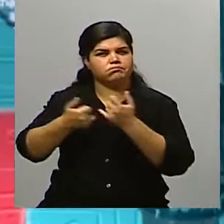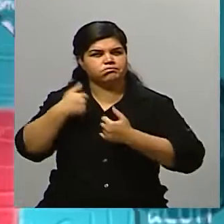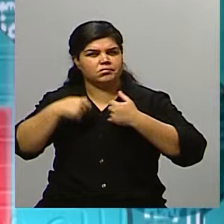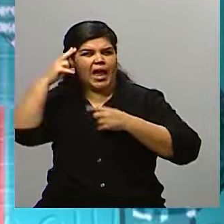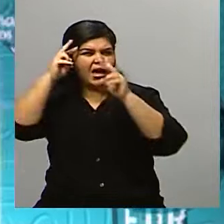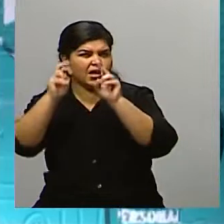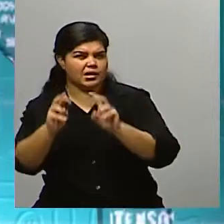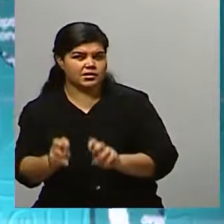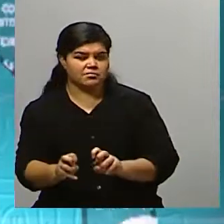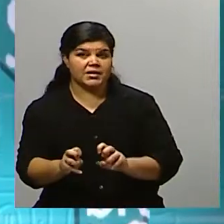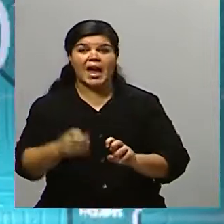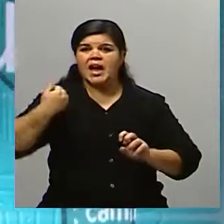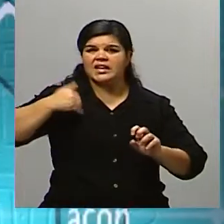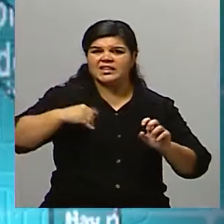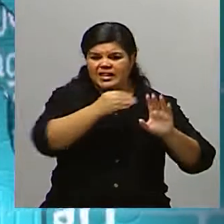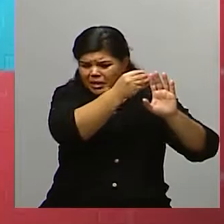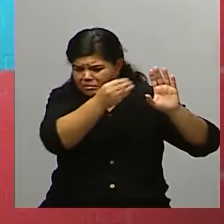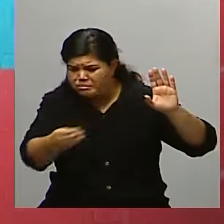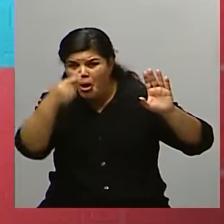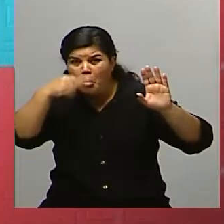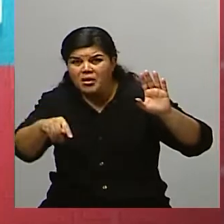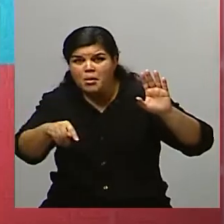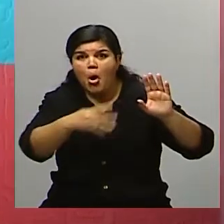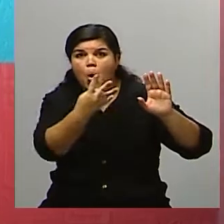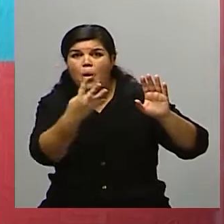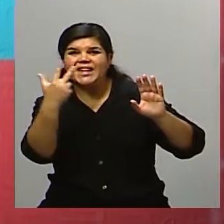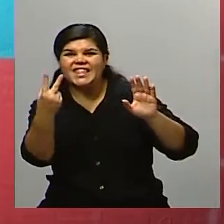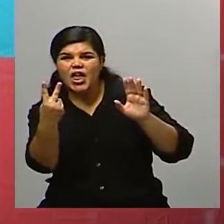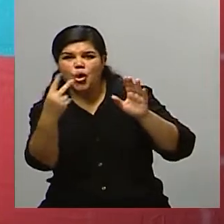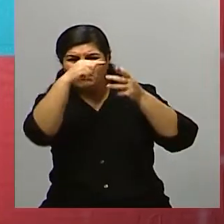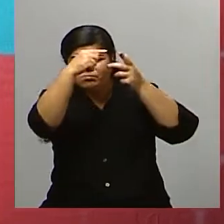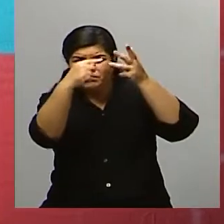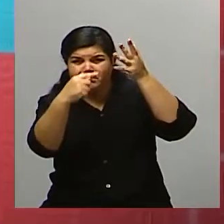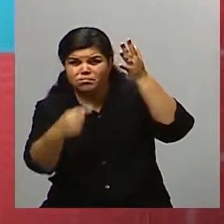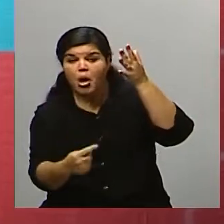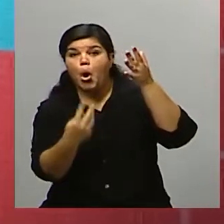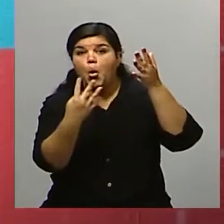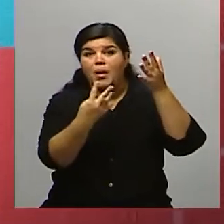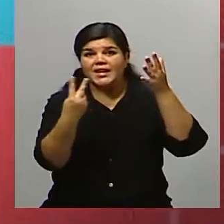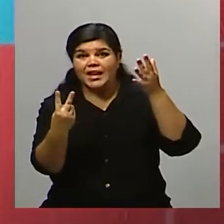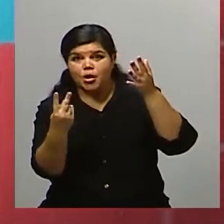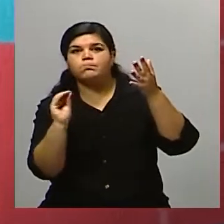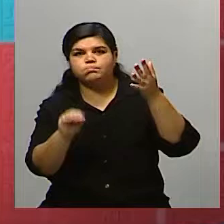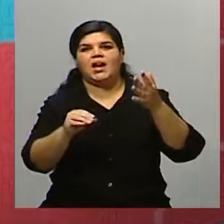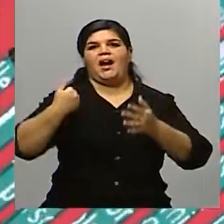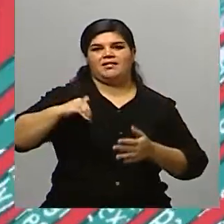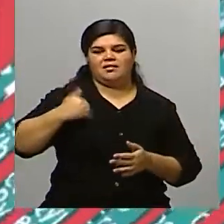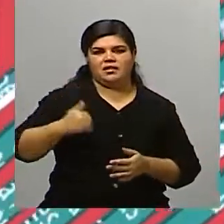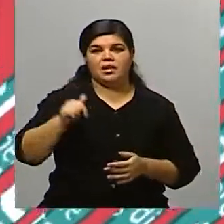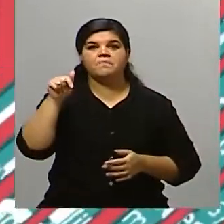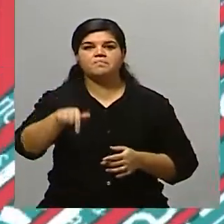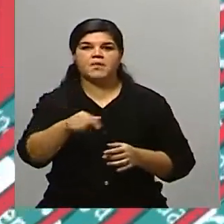ubicada en el puesto número 42. Argentina, como mejor promedio, tiene Islandia, que